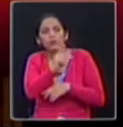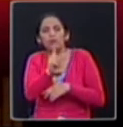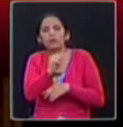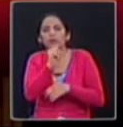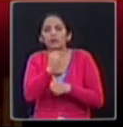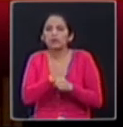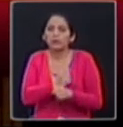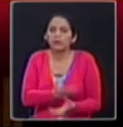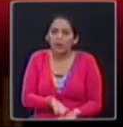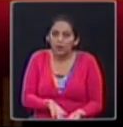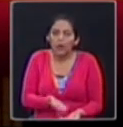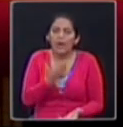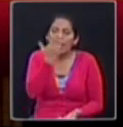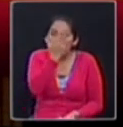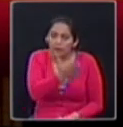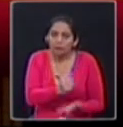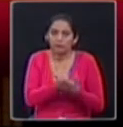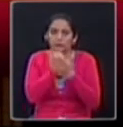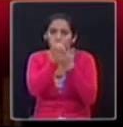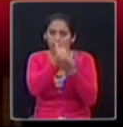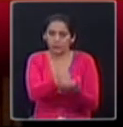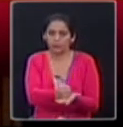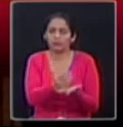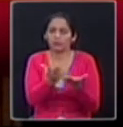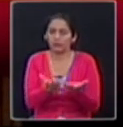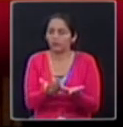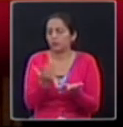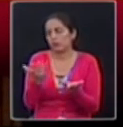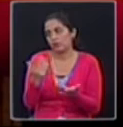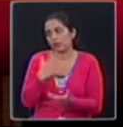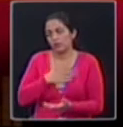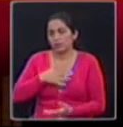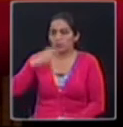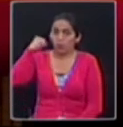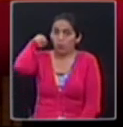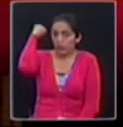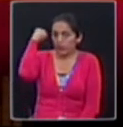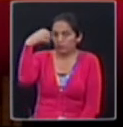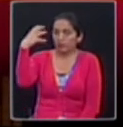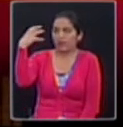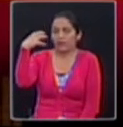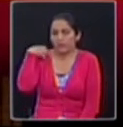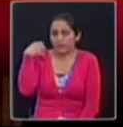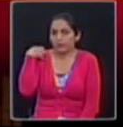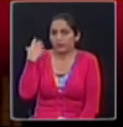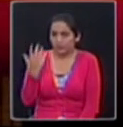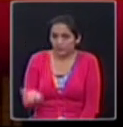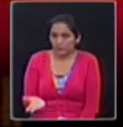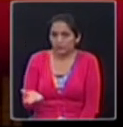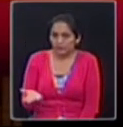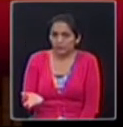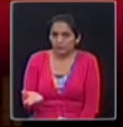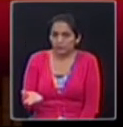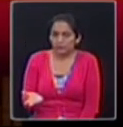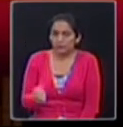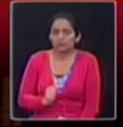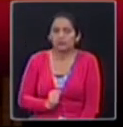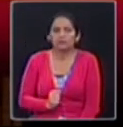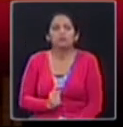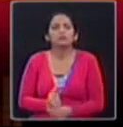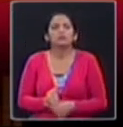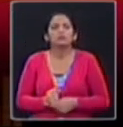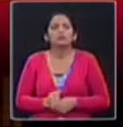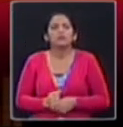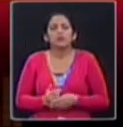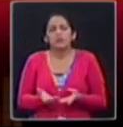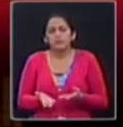dar propuestas, siempre y cuando se garanticen los derechos. No, para nosotros es fundamental lo que ya he mencionado, y también estamos de